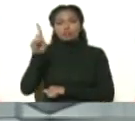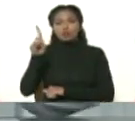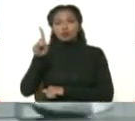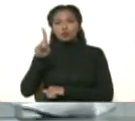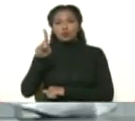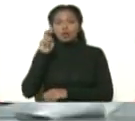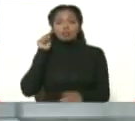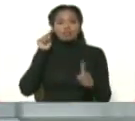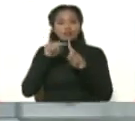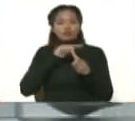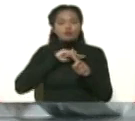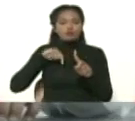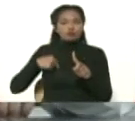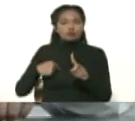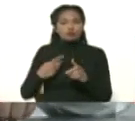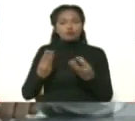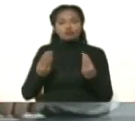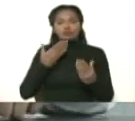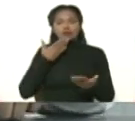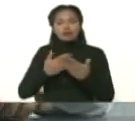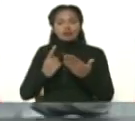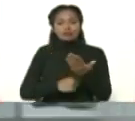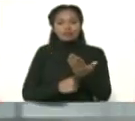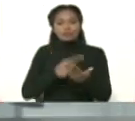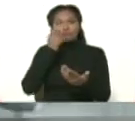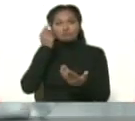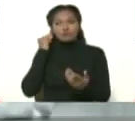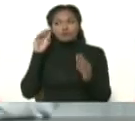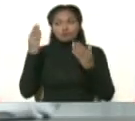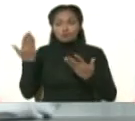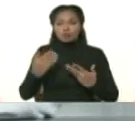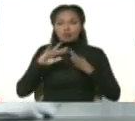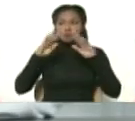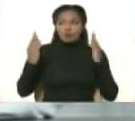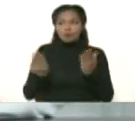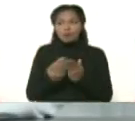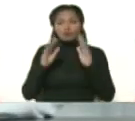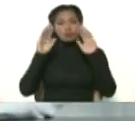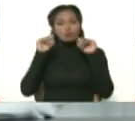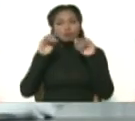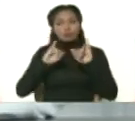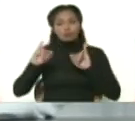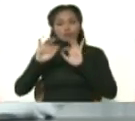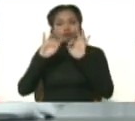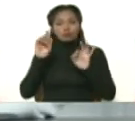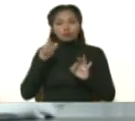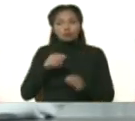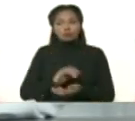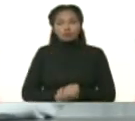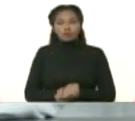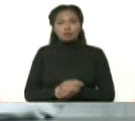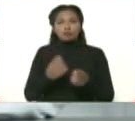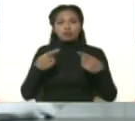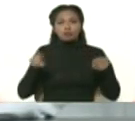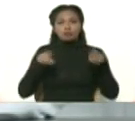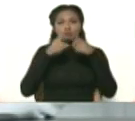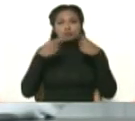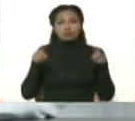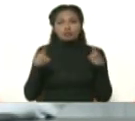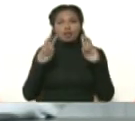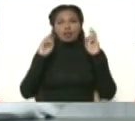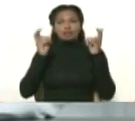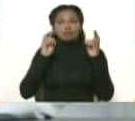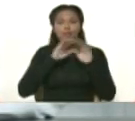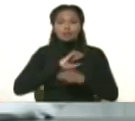el destino de la humanidad. Muchas gracias, hermanos y hermanas que han venido al mundo. Los despedimos con la música, el tema